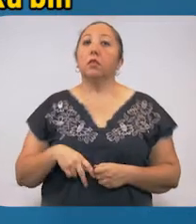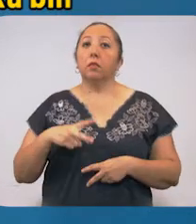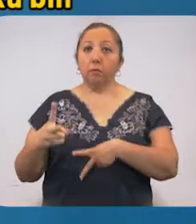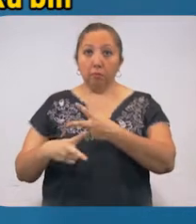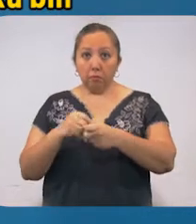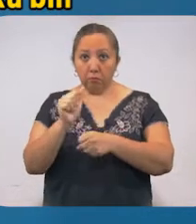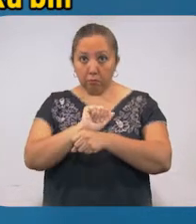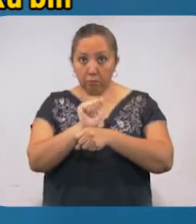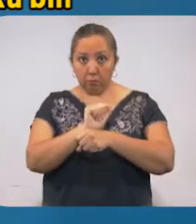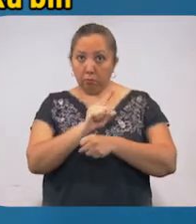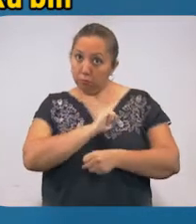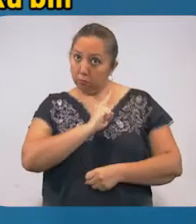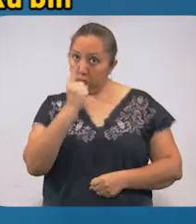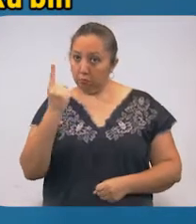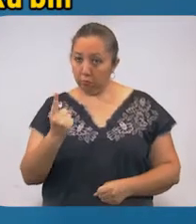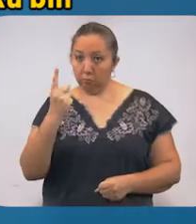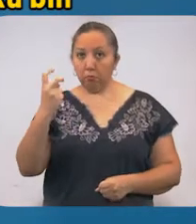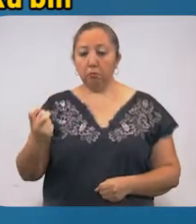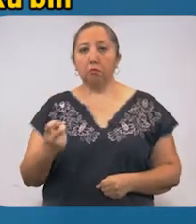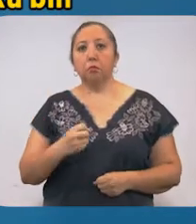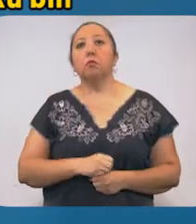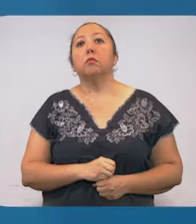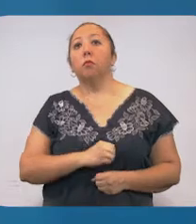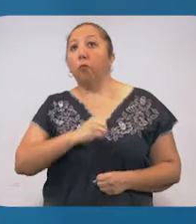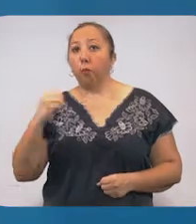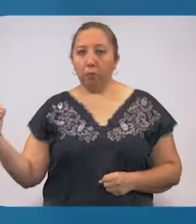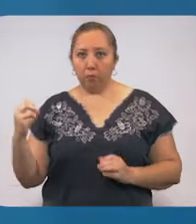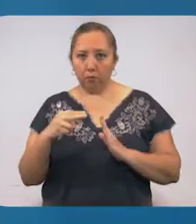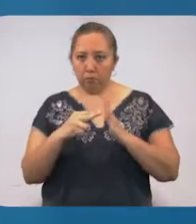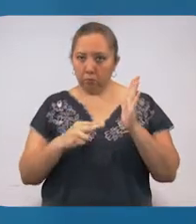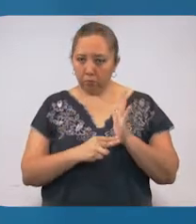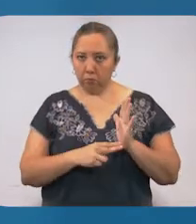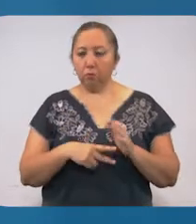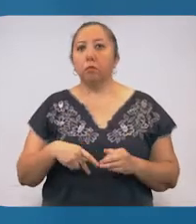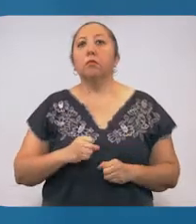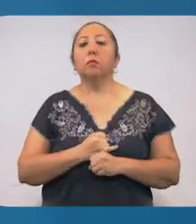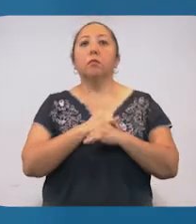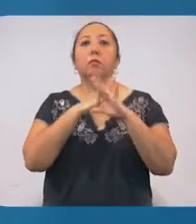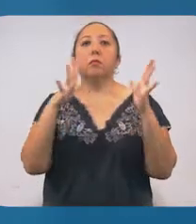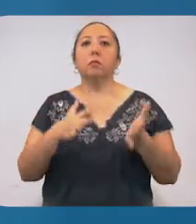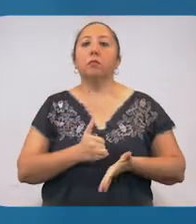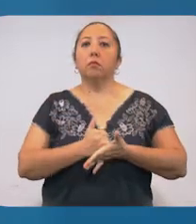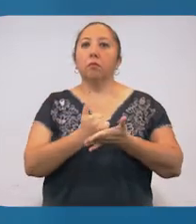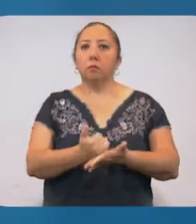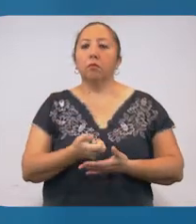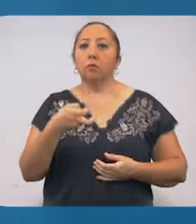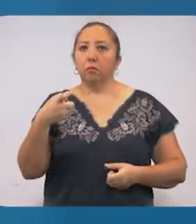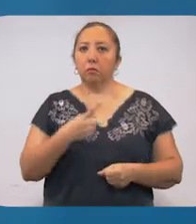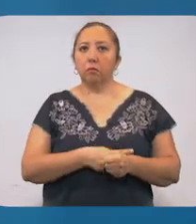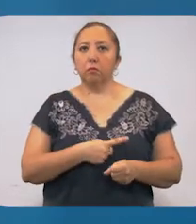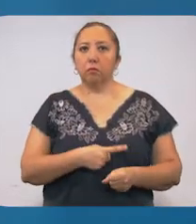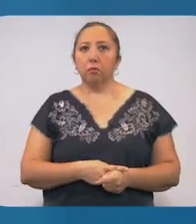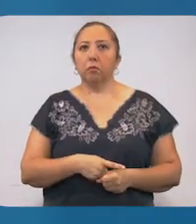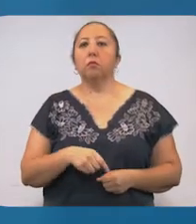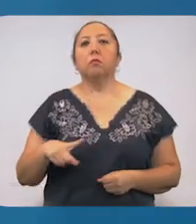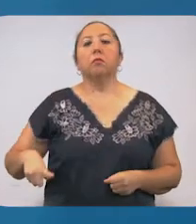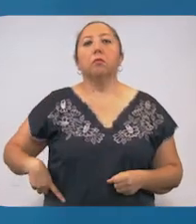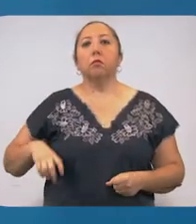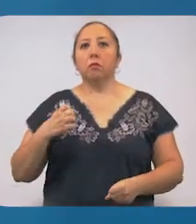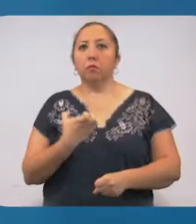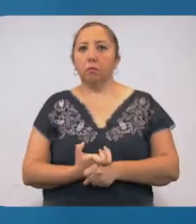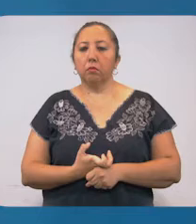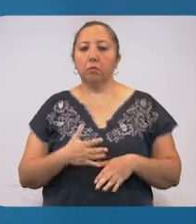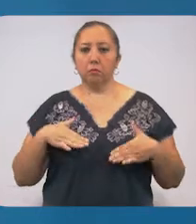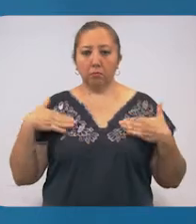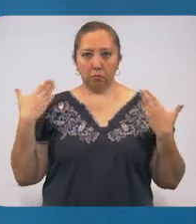automóvil tienen que ir solos estas medidas son obligatorias para mayor información y asistencia sobre esta contingencia el gobierno del estado ha puesto